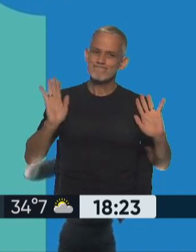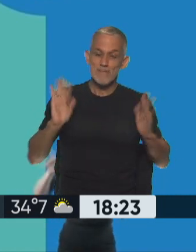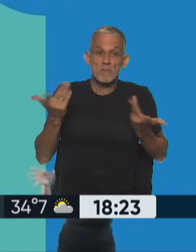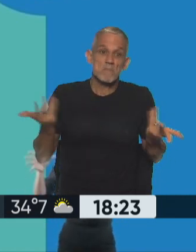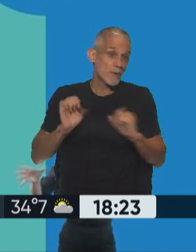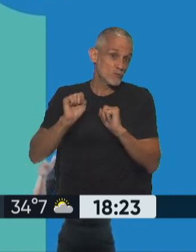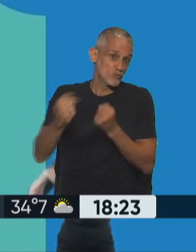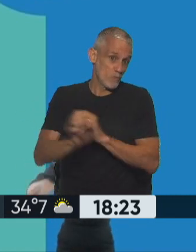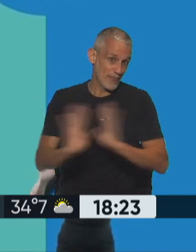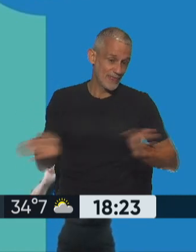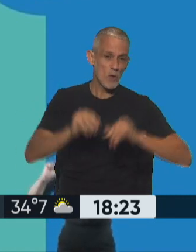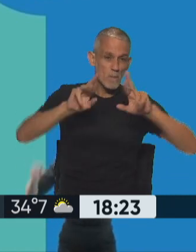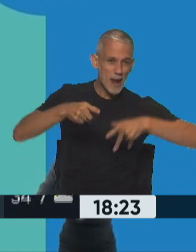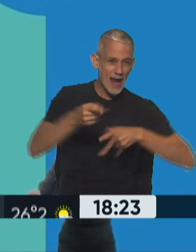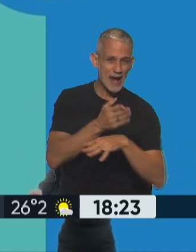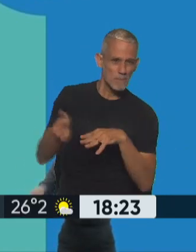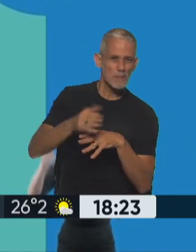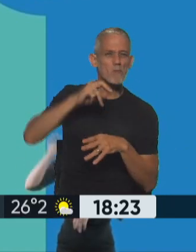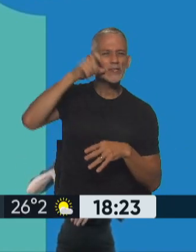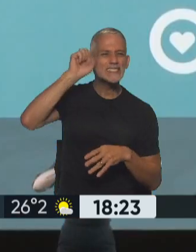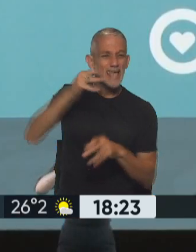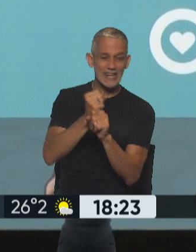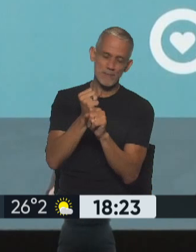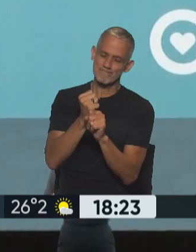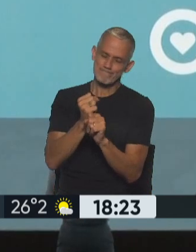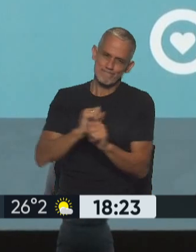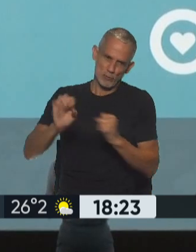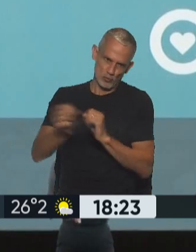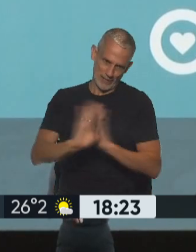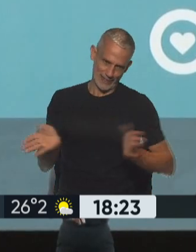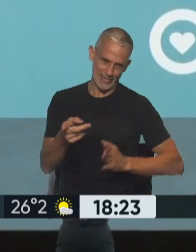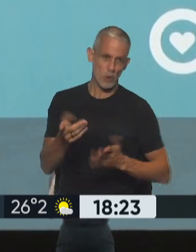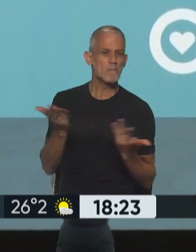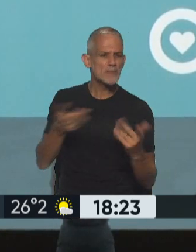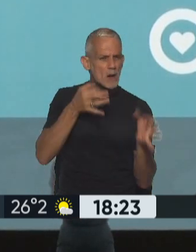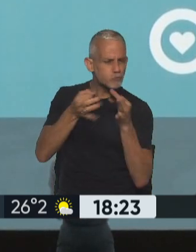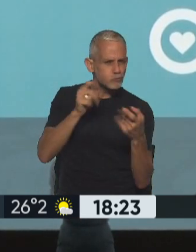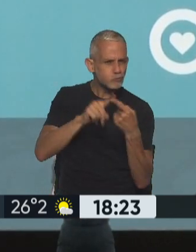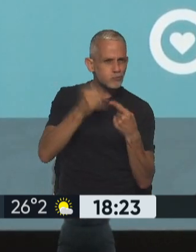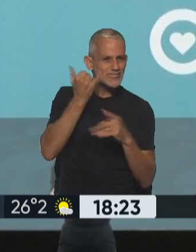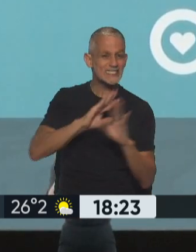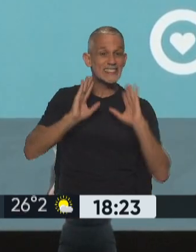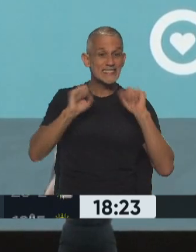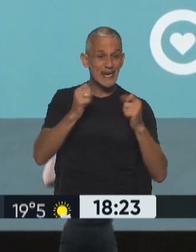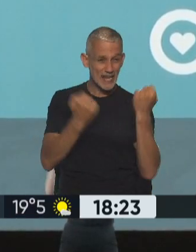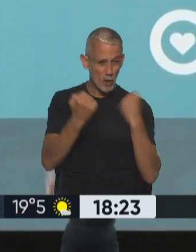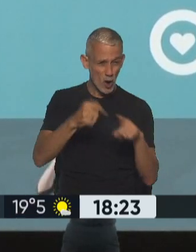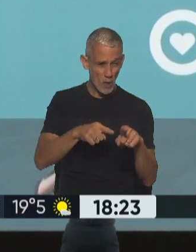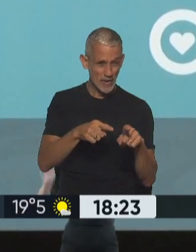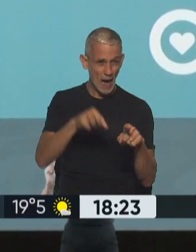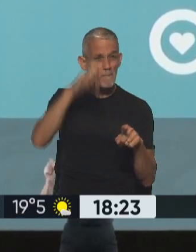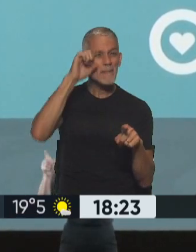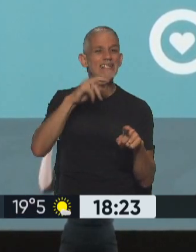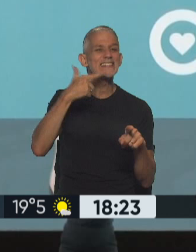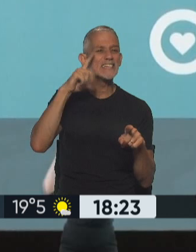a la suspensión del programa potencial trabajo hemos conversado no solamente con el secretario de economía social Emilio